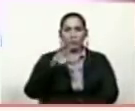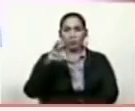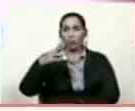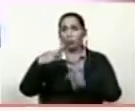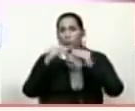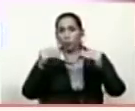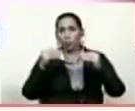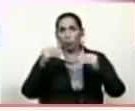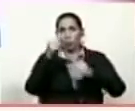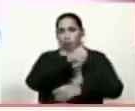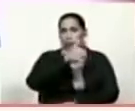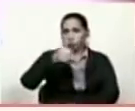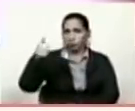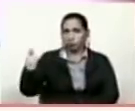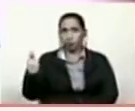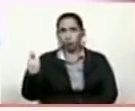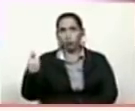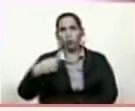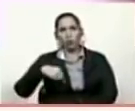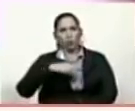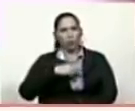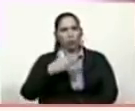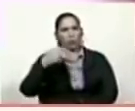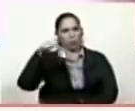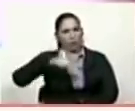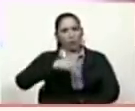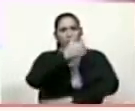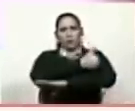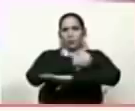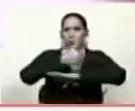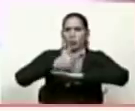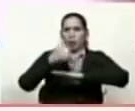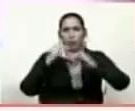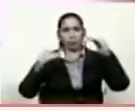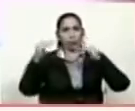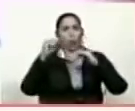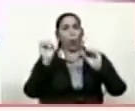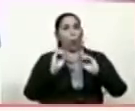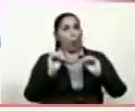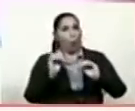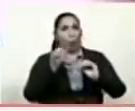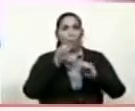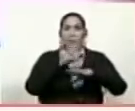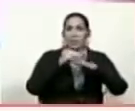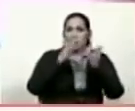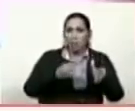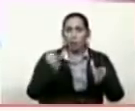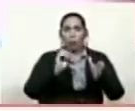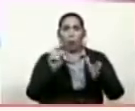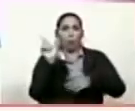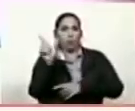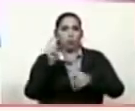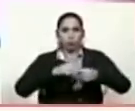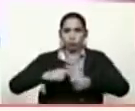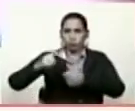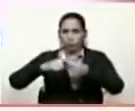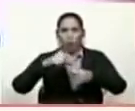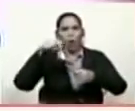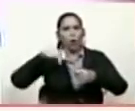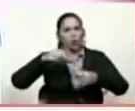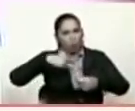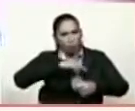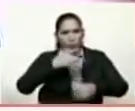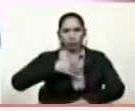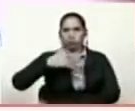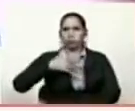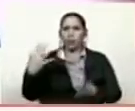no solamente en la condición de funcionario de alto nivel o de ministro o de militante del Partido Socialista, sino como parte de este pueblo